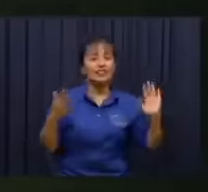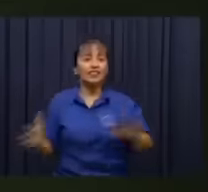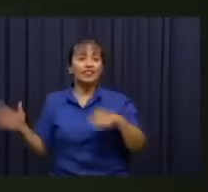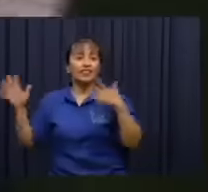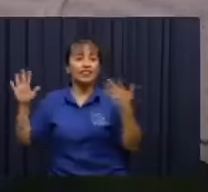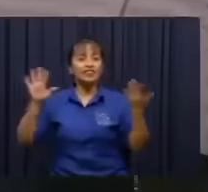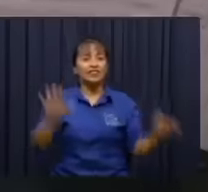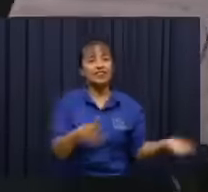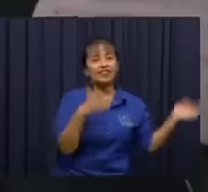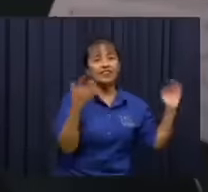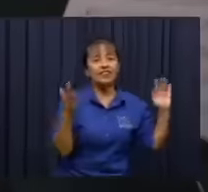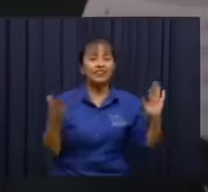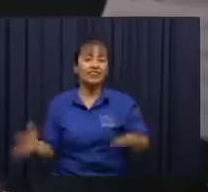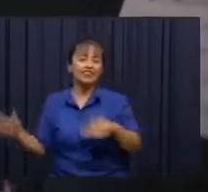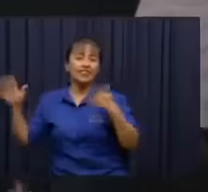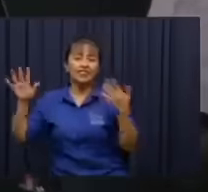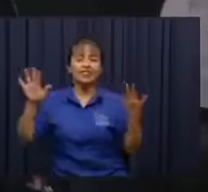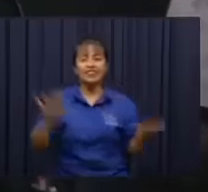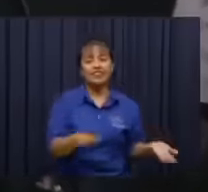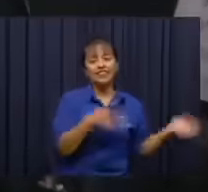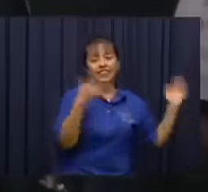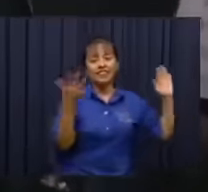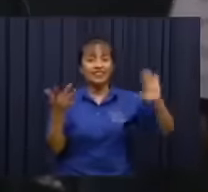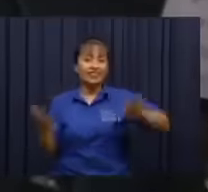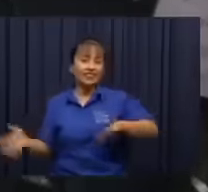¡Bendito sea su nombre!